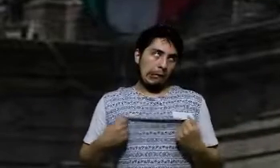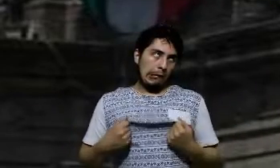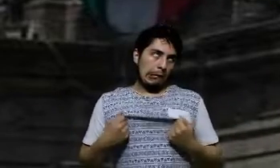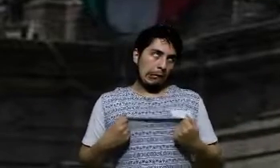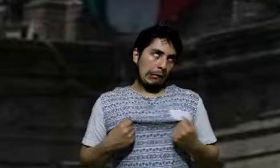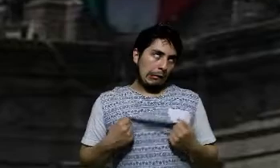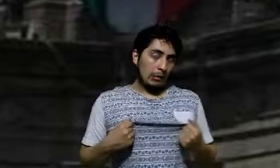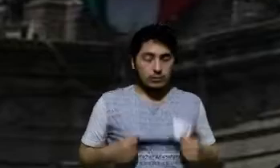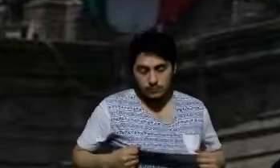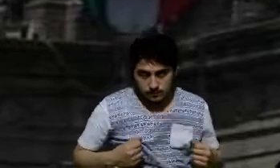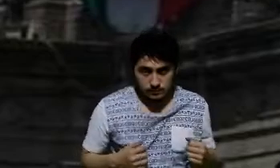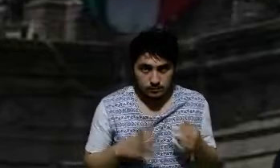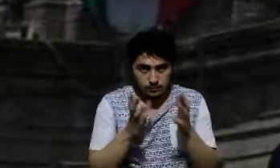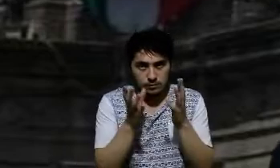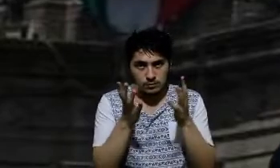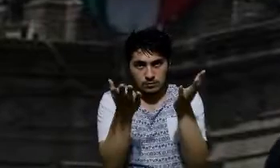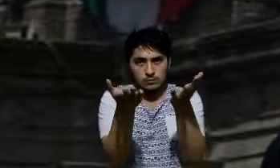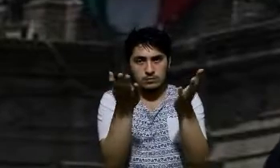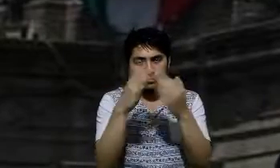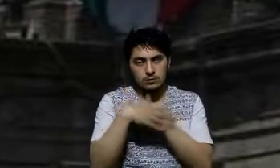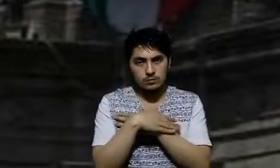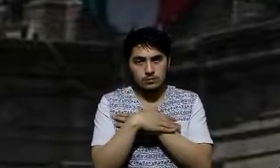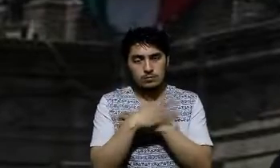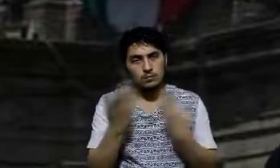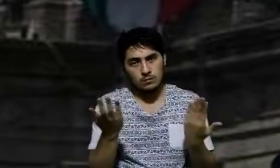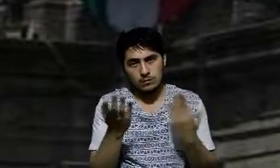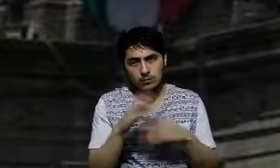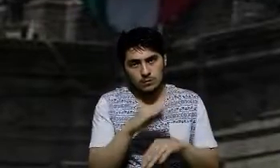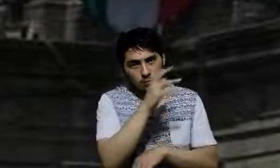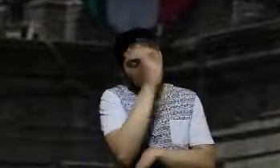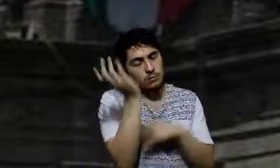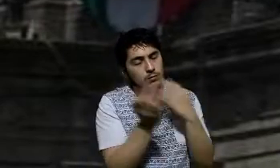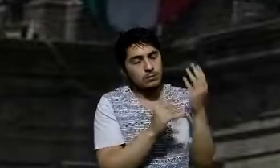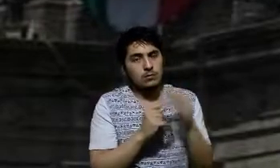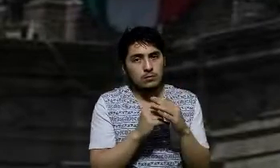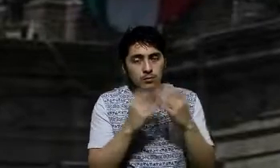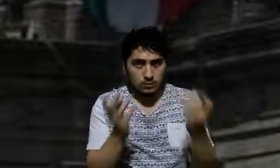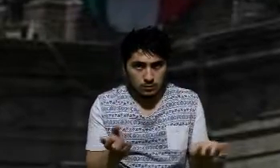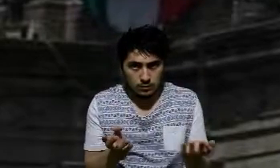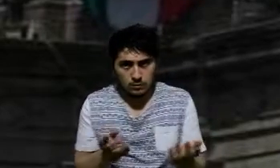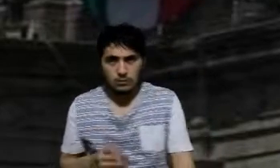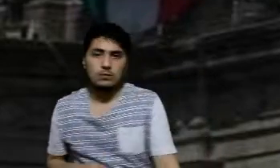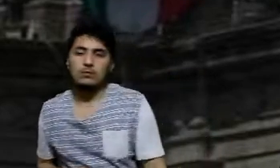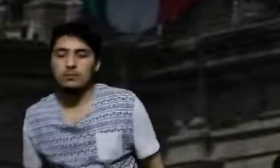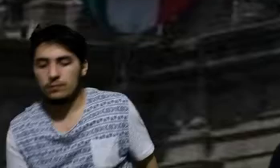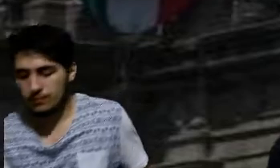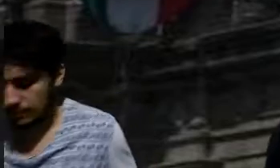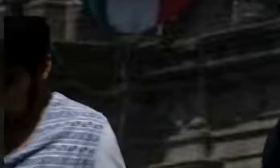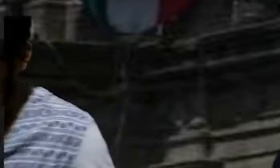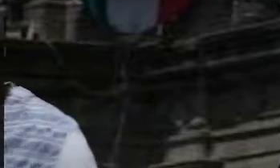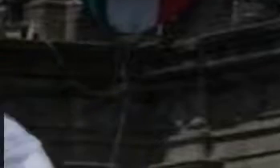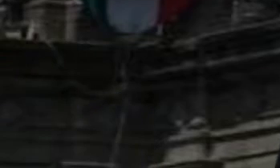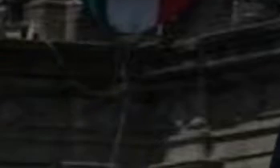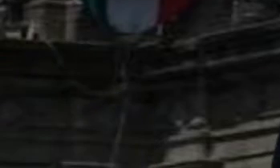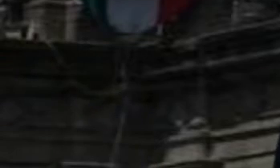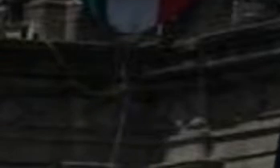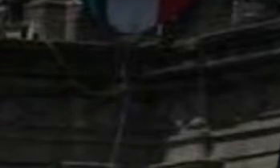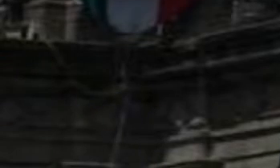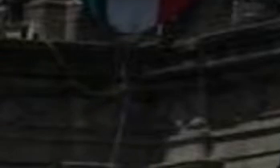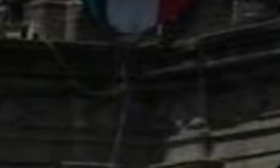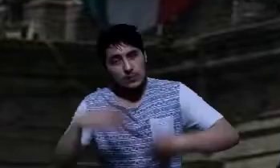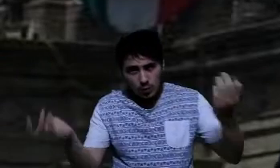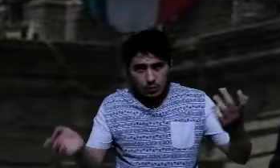tierra trabaja. ¿A qué me refiero con... Era tierra trabaja, ¿verdad? Sí. ¿A qué me refiero